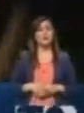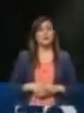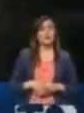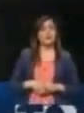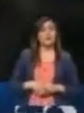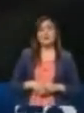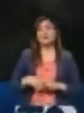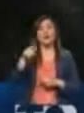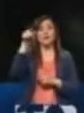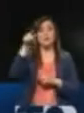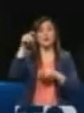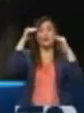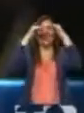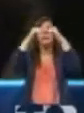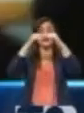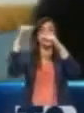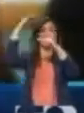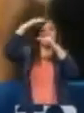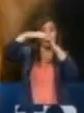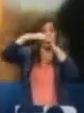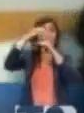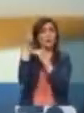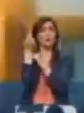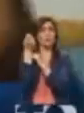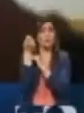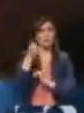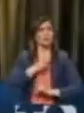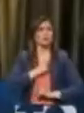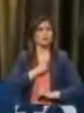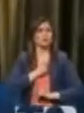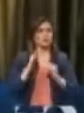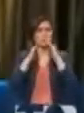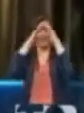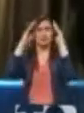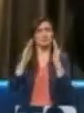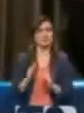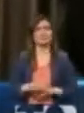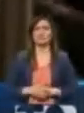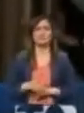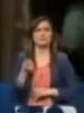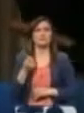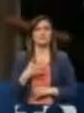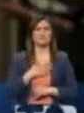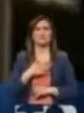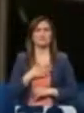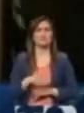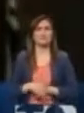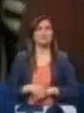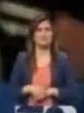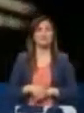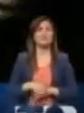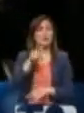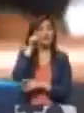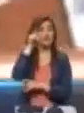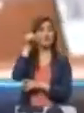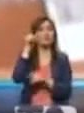dinero escondido en el techo de una vivienda, no correspondían a su casa y que no era su dinero. Pues según dijo, la